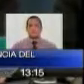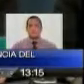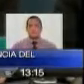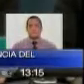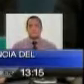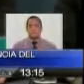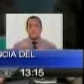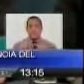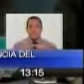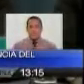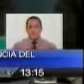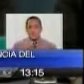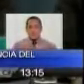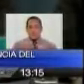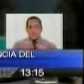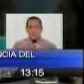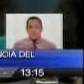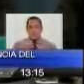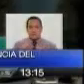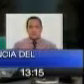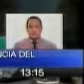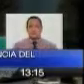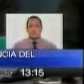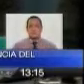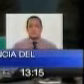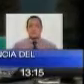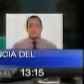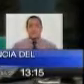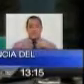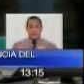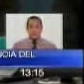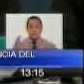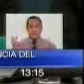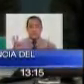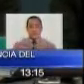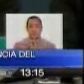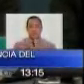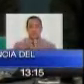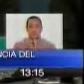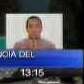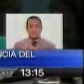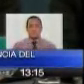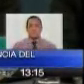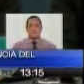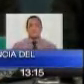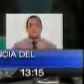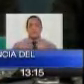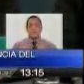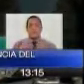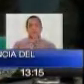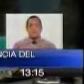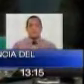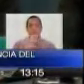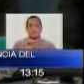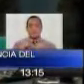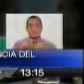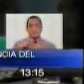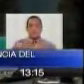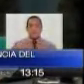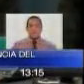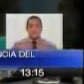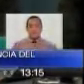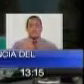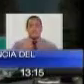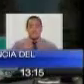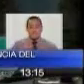Lo segundo que hay que decir es que esta fue una reunión para defender los altos